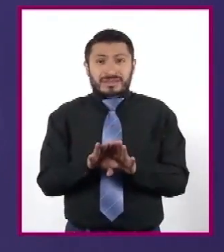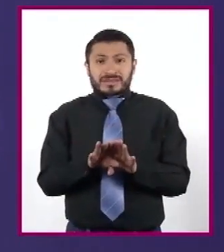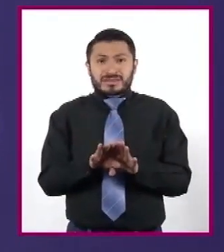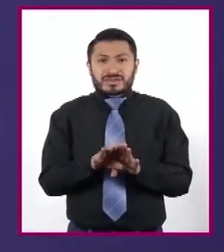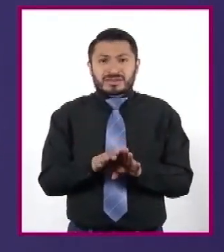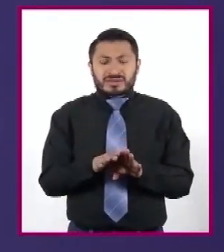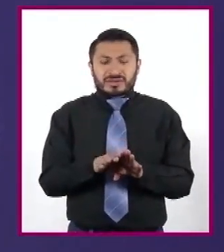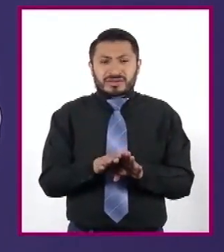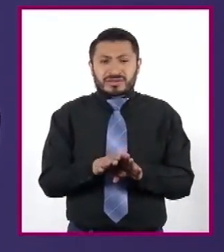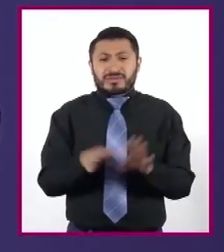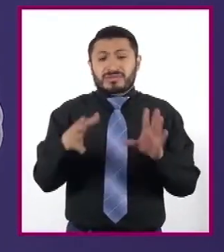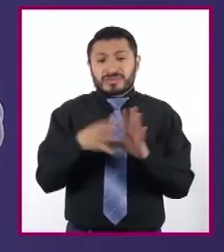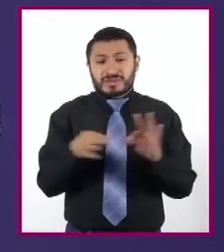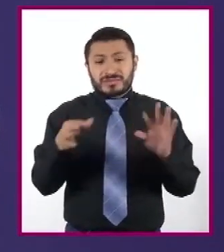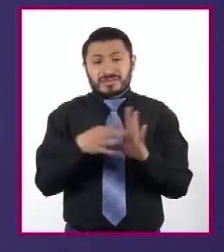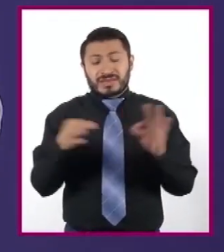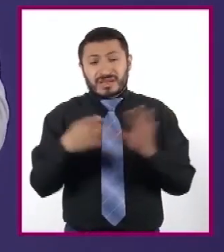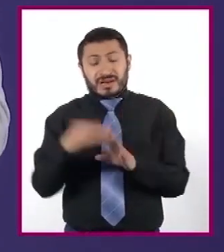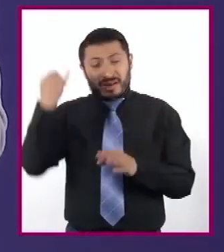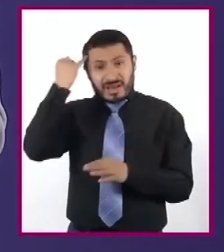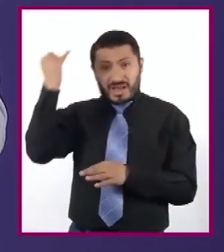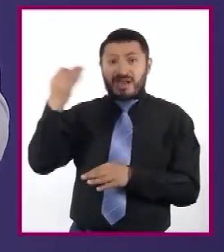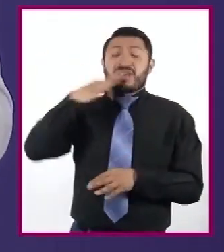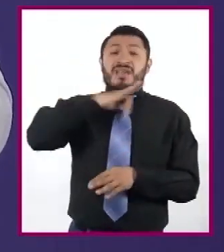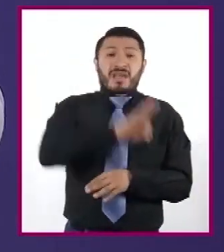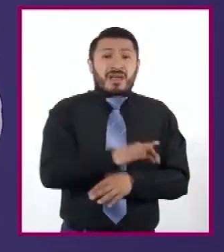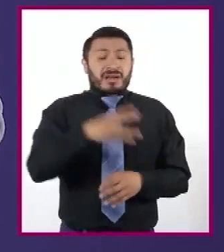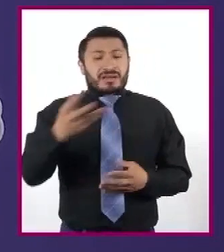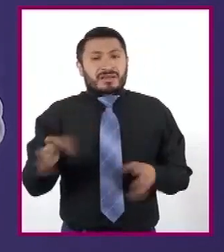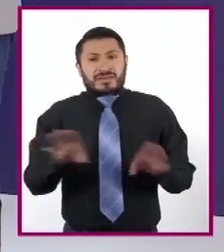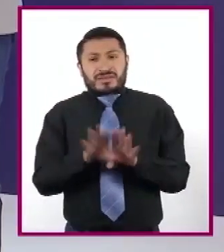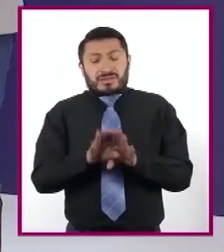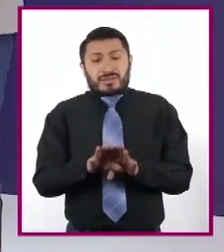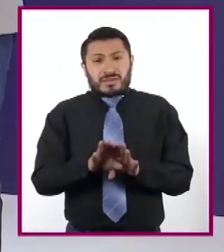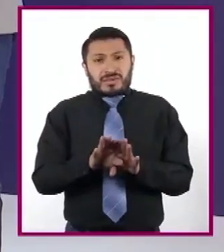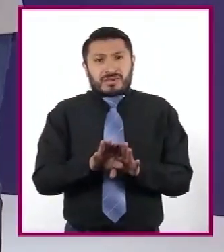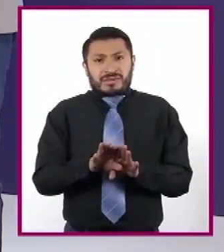prejuicios lingüísticos y estereotipos condicionan la convivencia social?